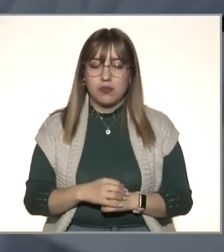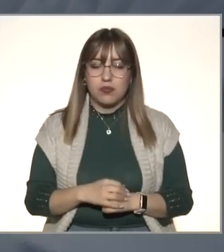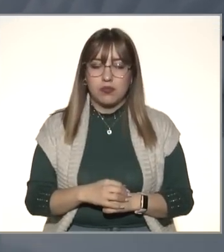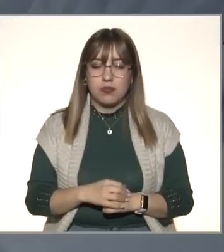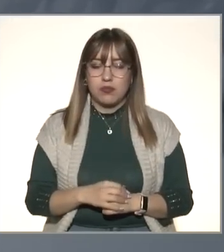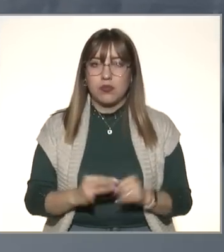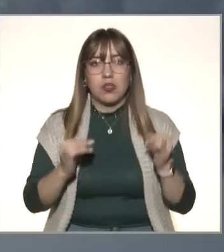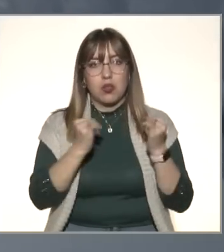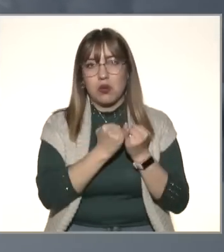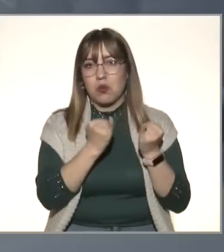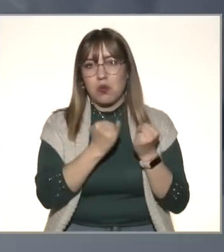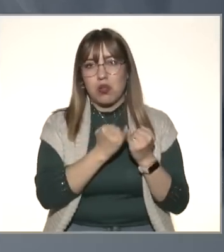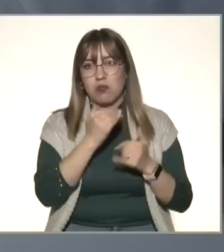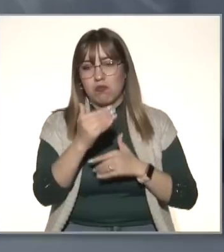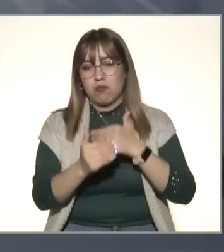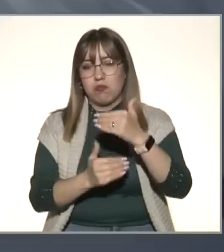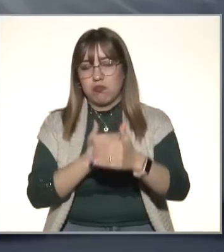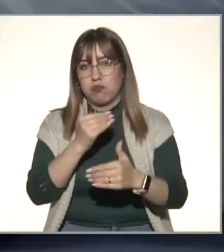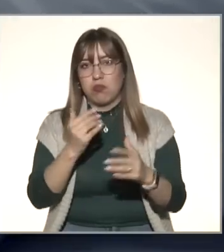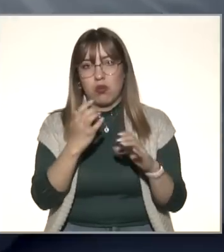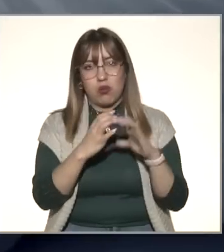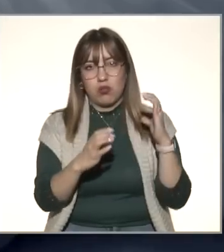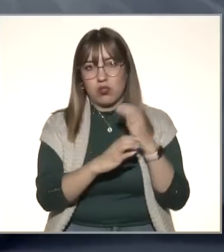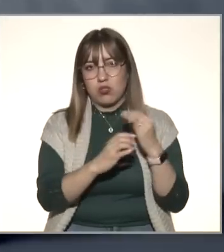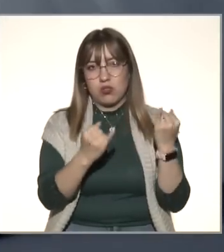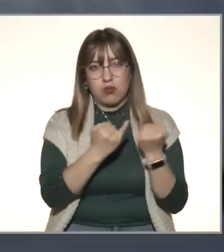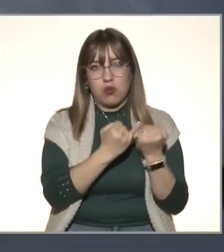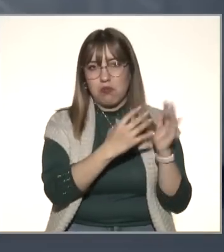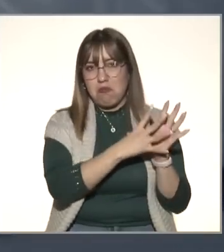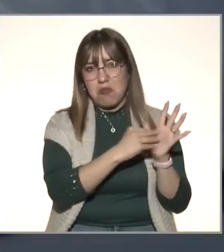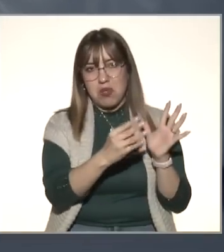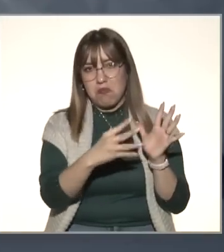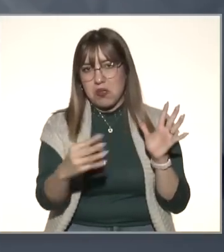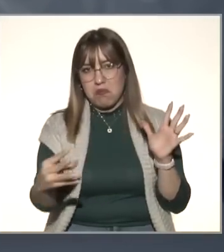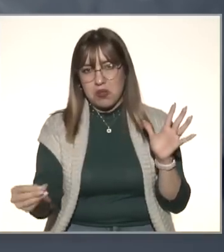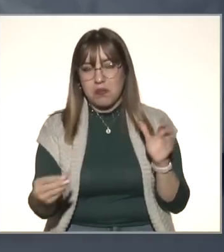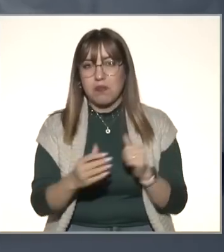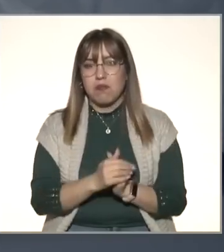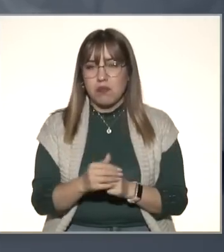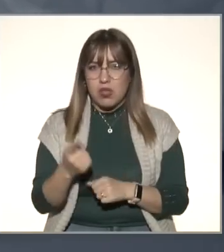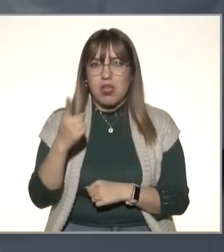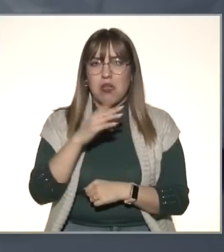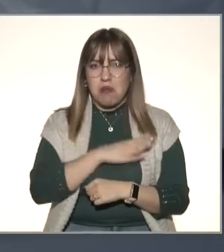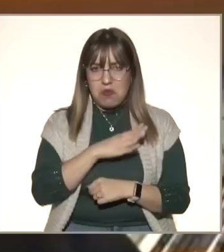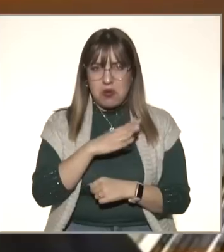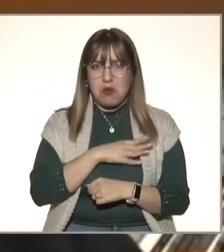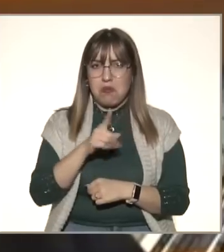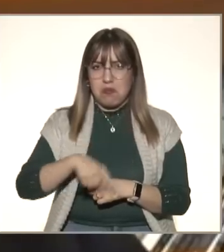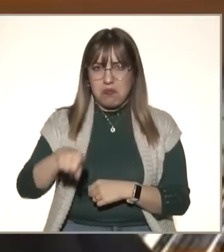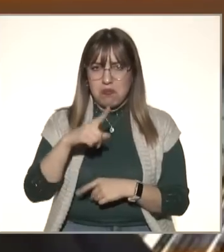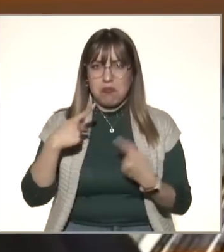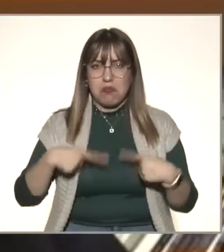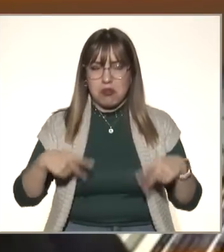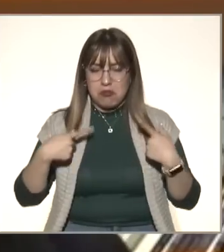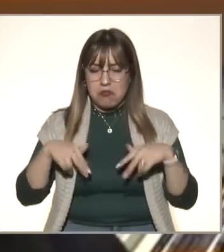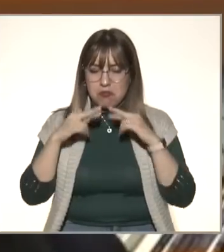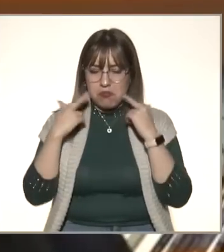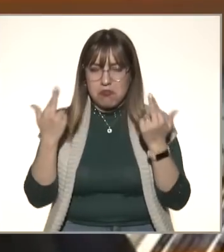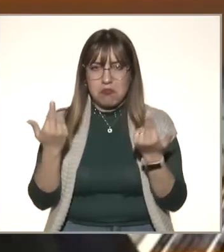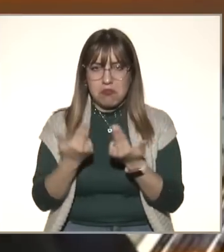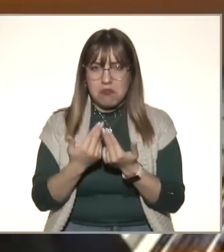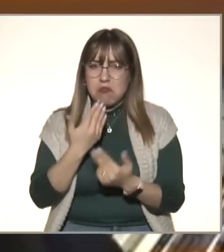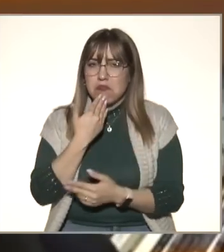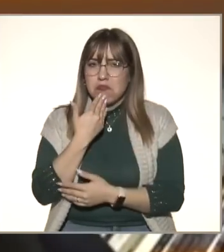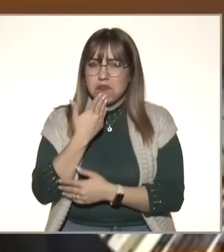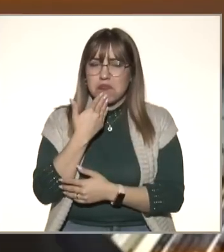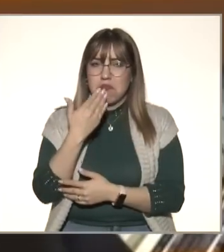dolor. Qué bueno que si existe un tiempo de reunión para el que tenga la fuerza vaya, y sobre